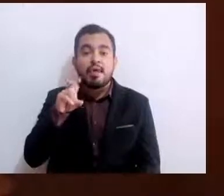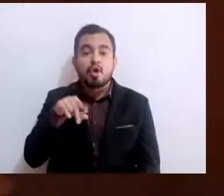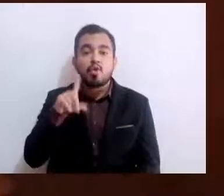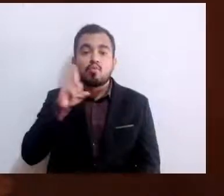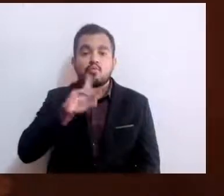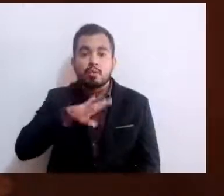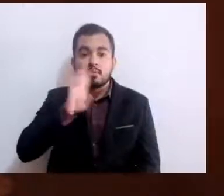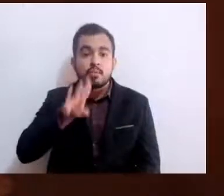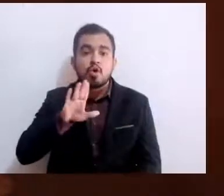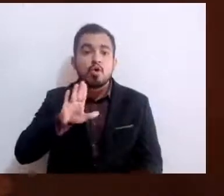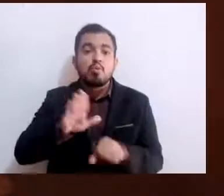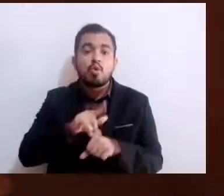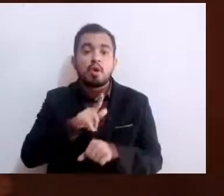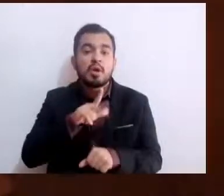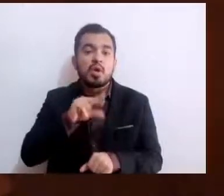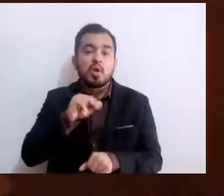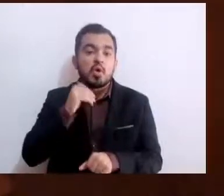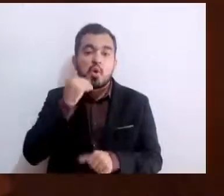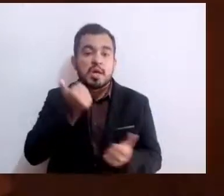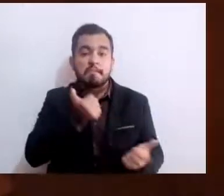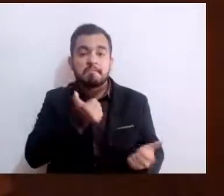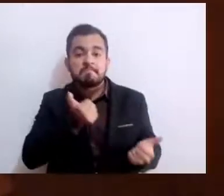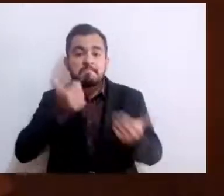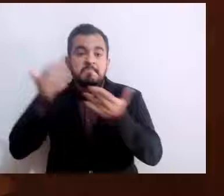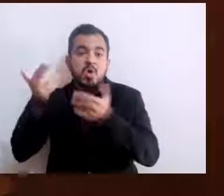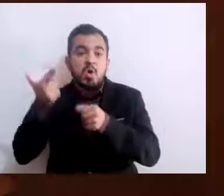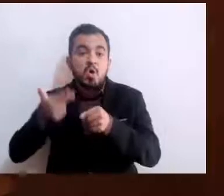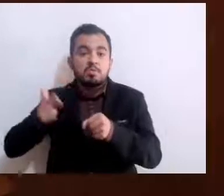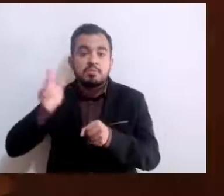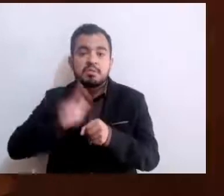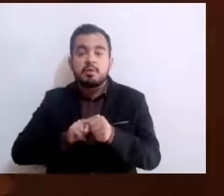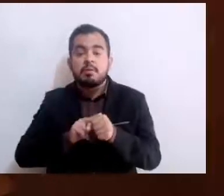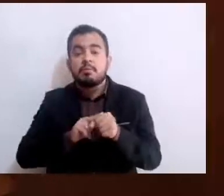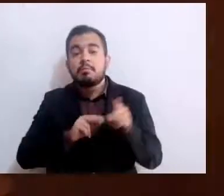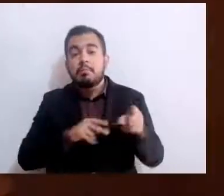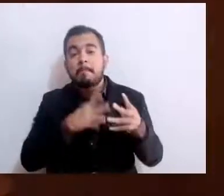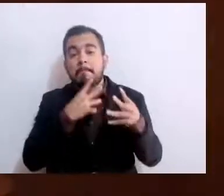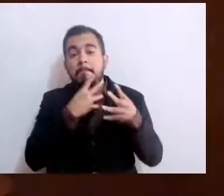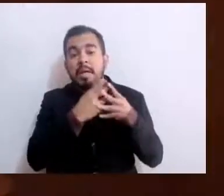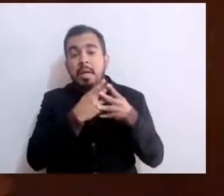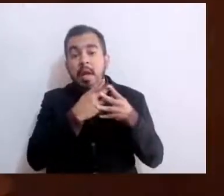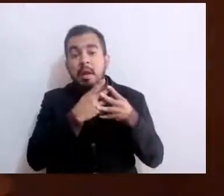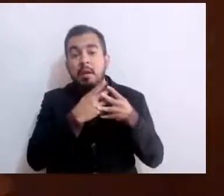trasladarla a un hospital para su atención y la dejó morir en el penal.